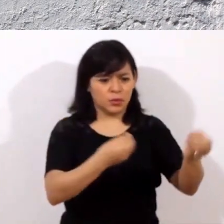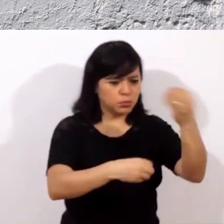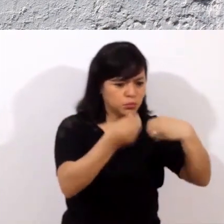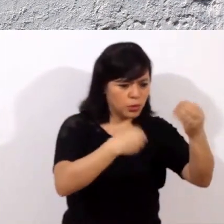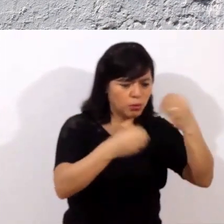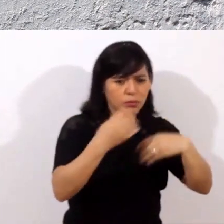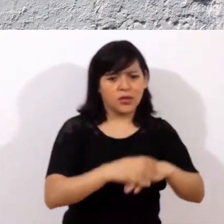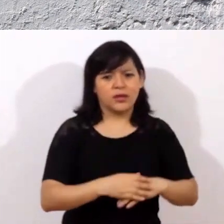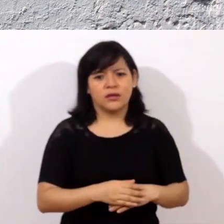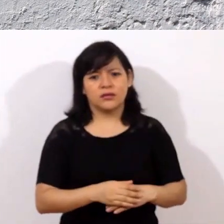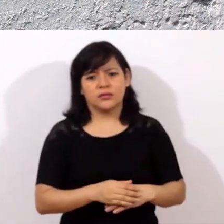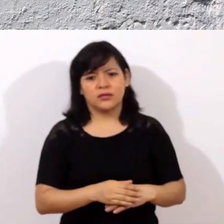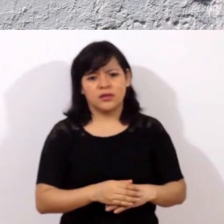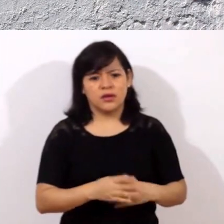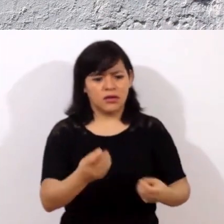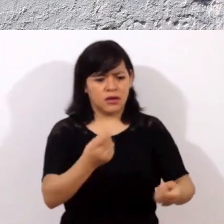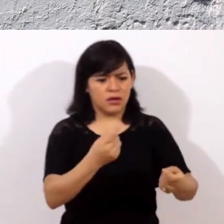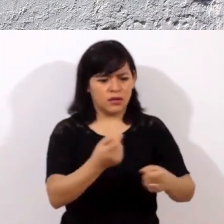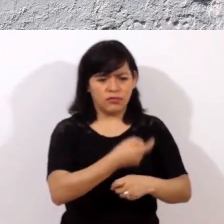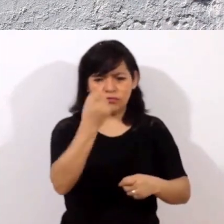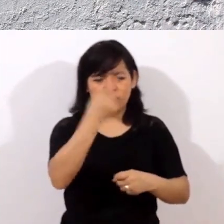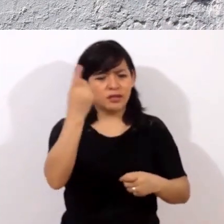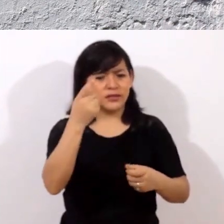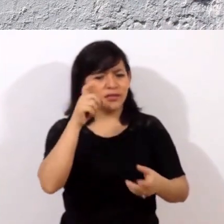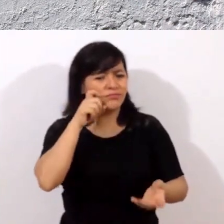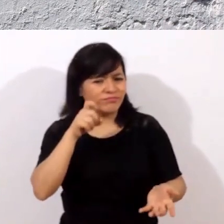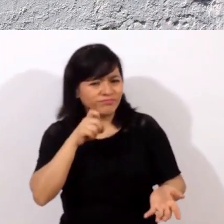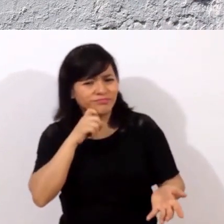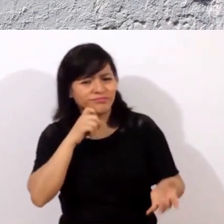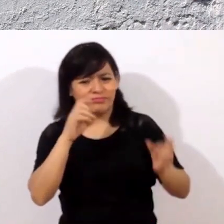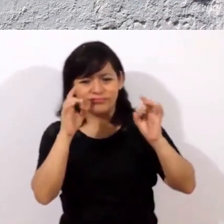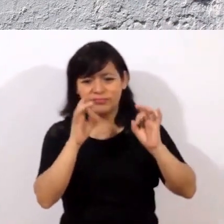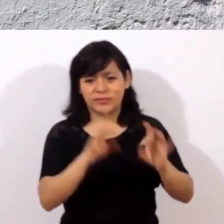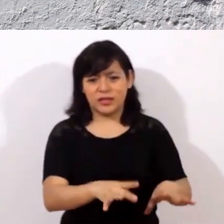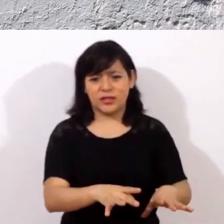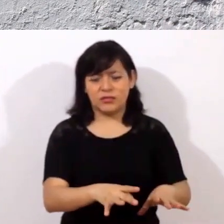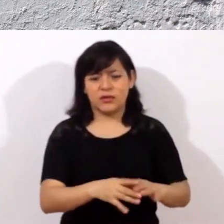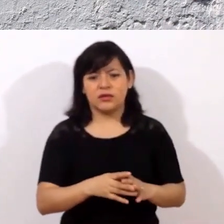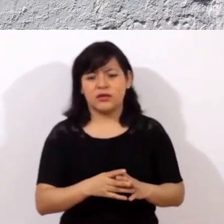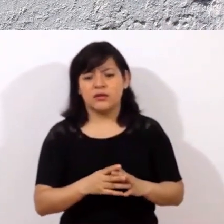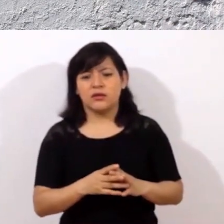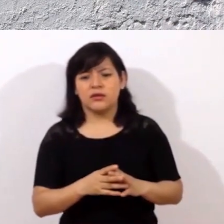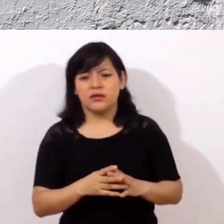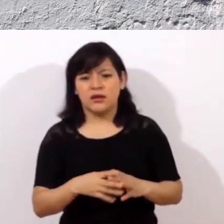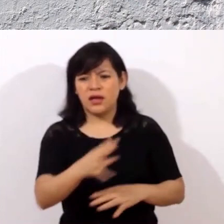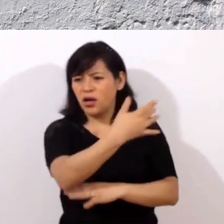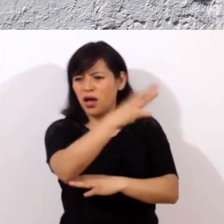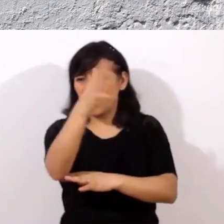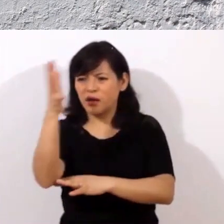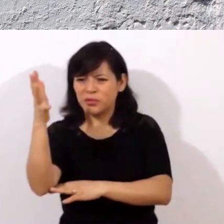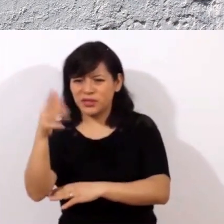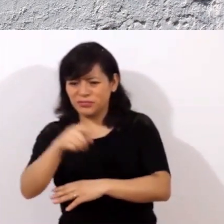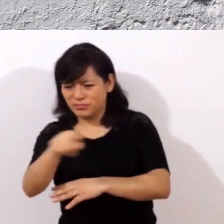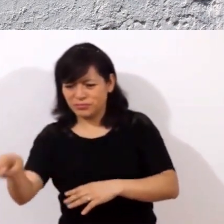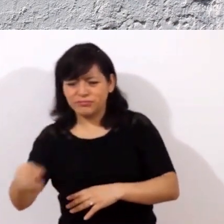inmundicias, inmoralidades sexuales, debajo de a veces cada árbol frondoso. No solamente ofrecían